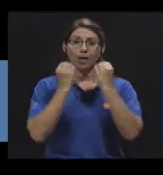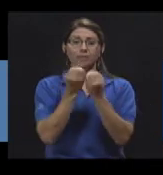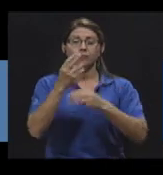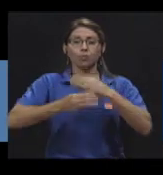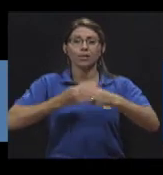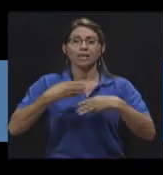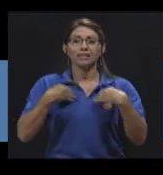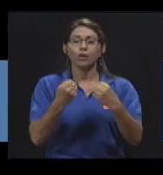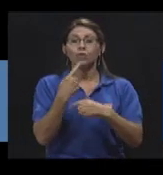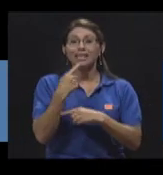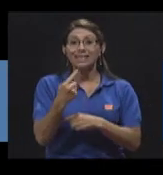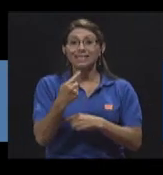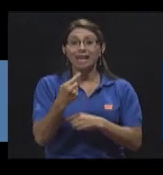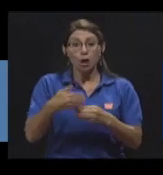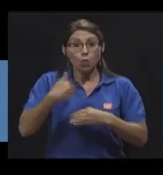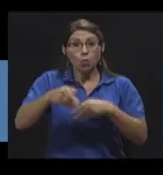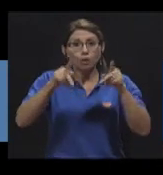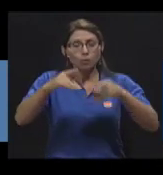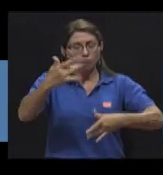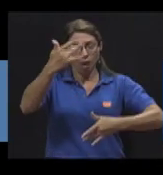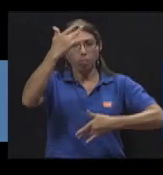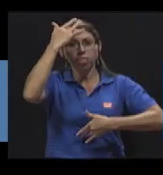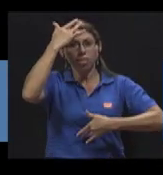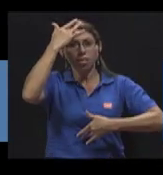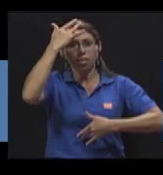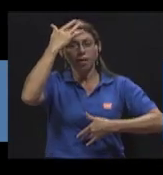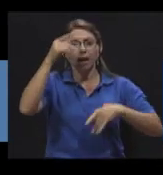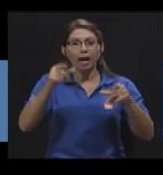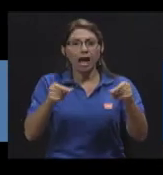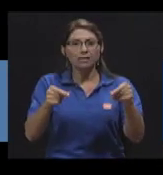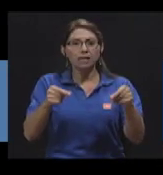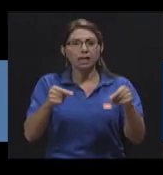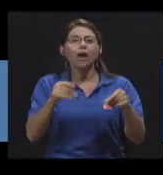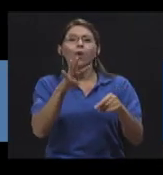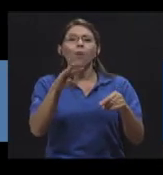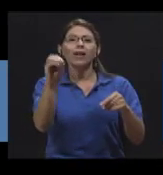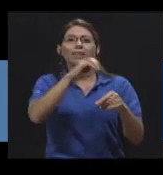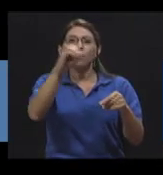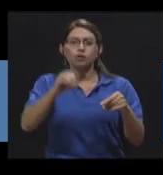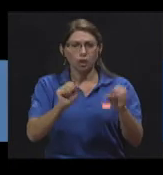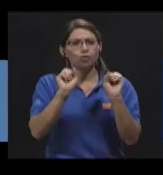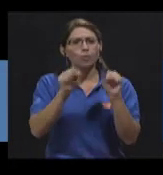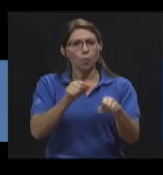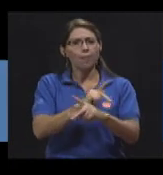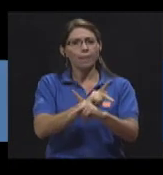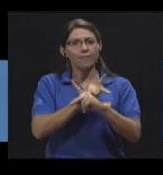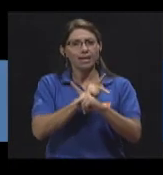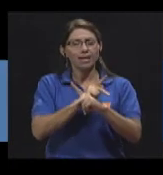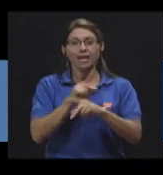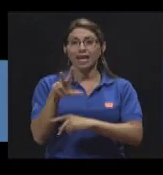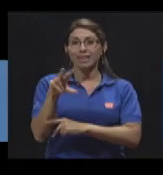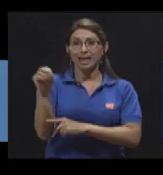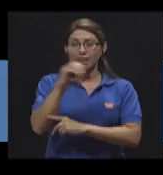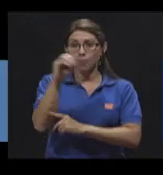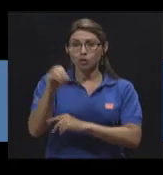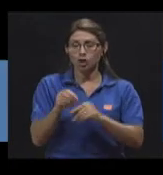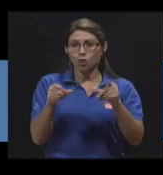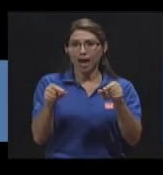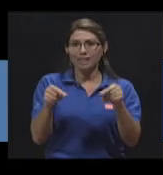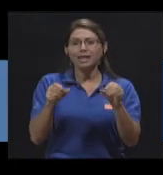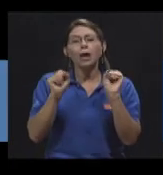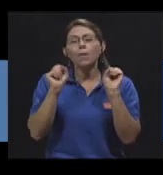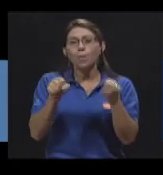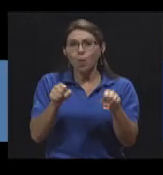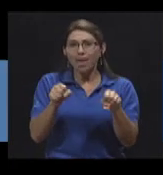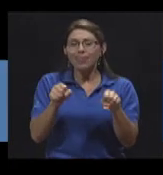% de los cánceres que se detectan pueden ser prevenibles Y otro 30% podrían tener mejor pronóstico si se detectaran